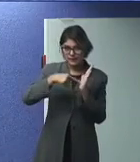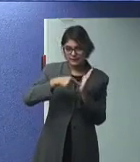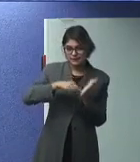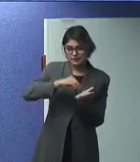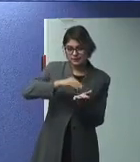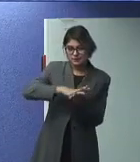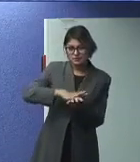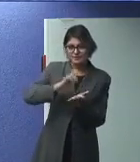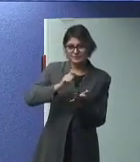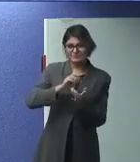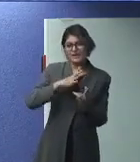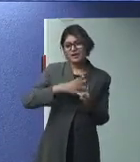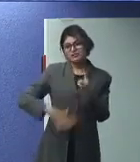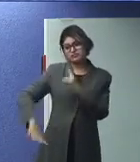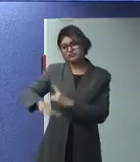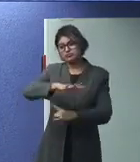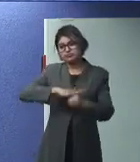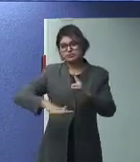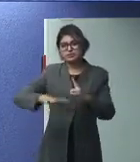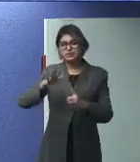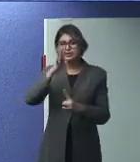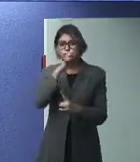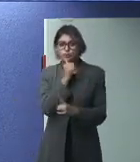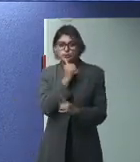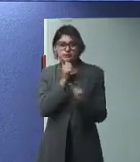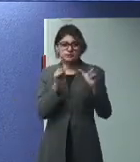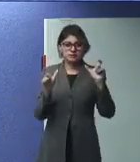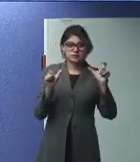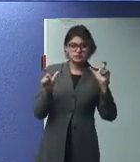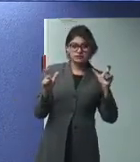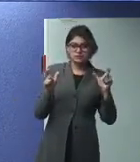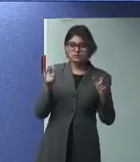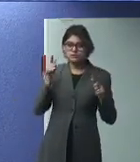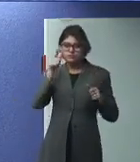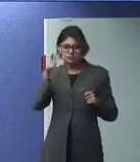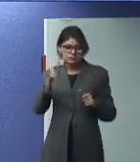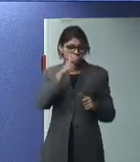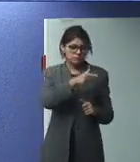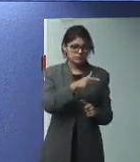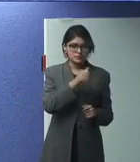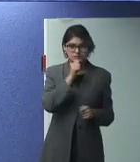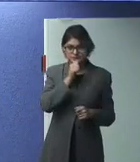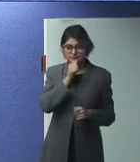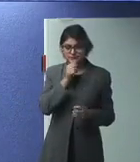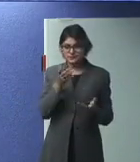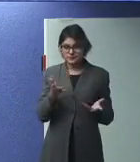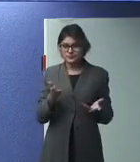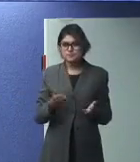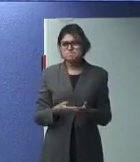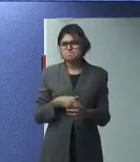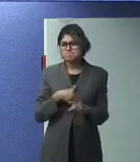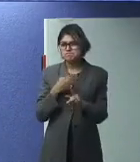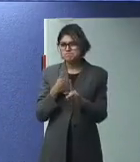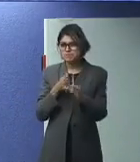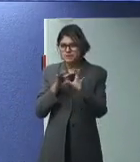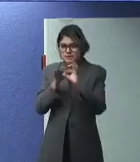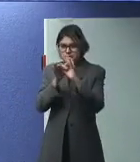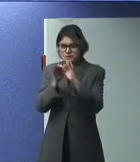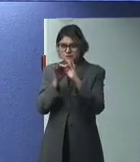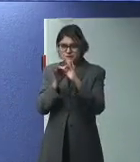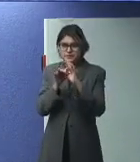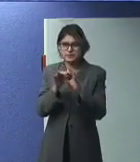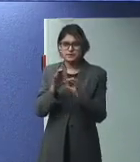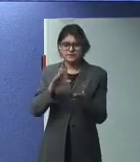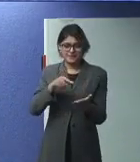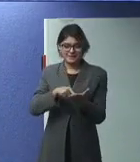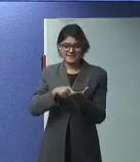desarrollando, no permitían aportar esta diferencia de los mismos. En ese sentido es que la